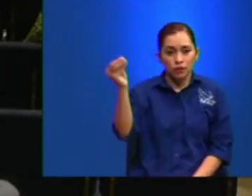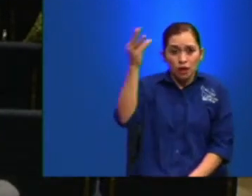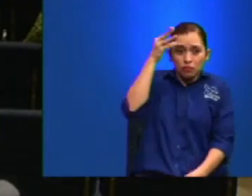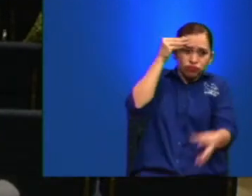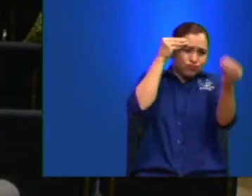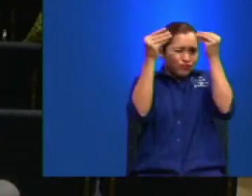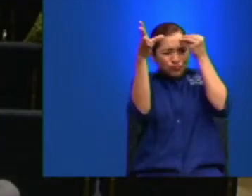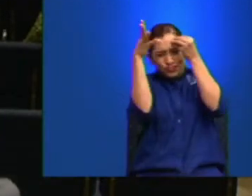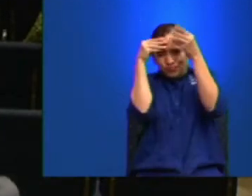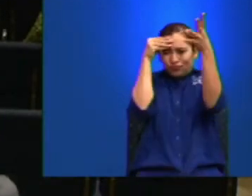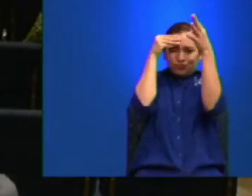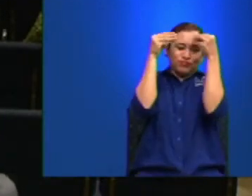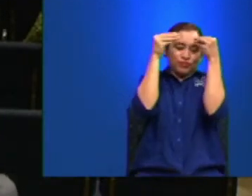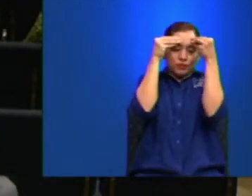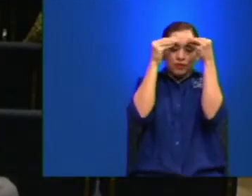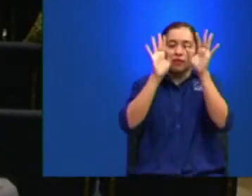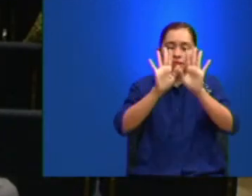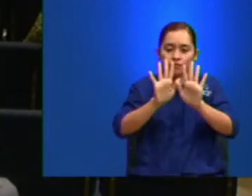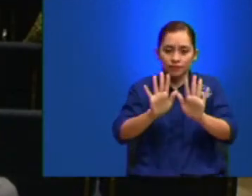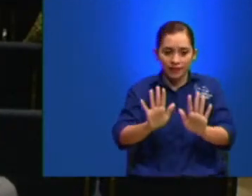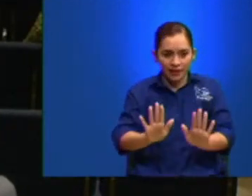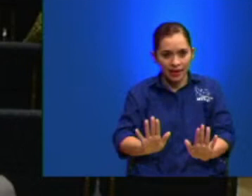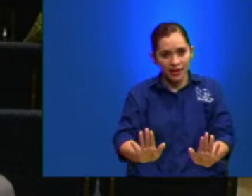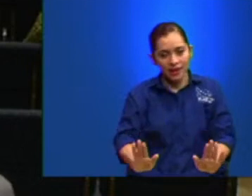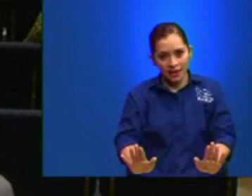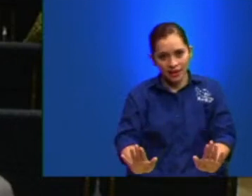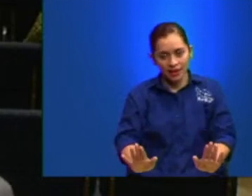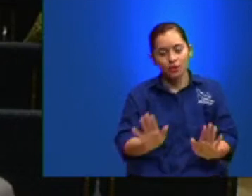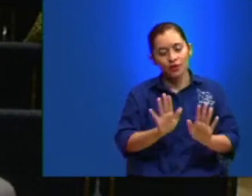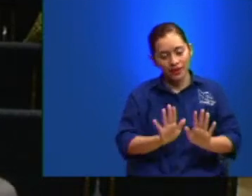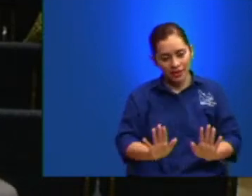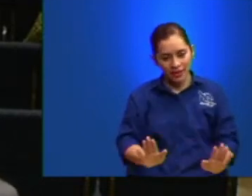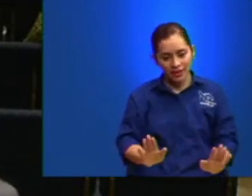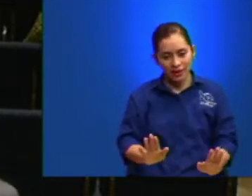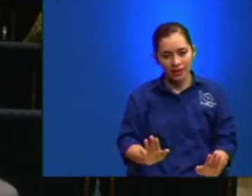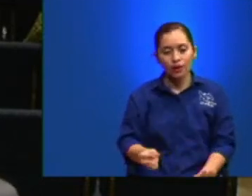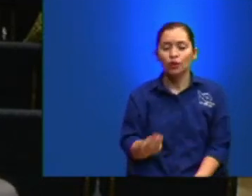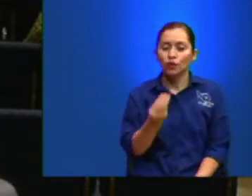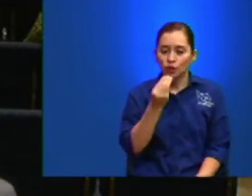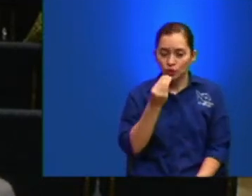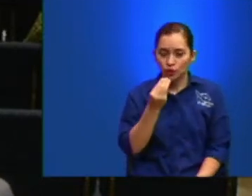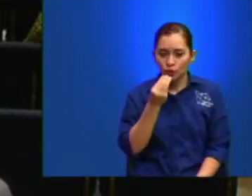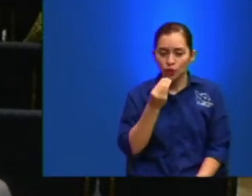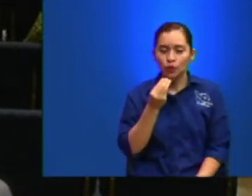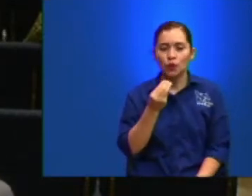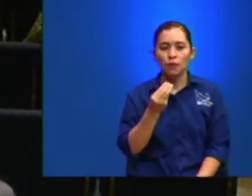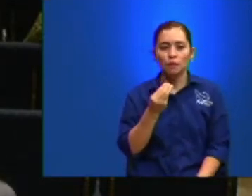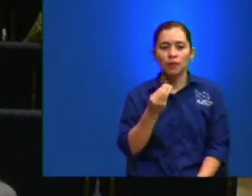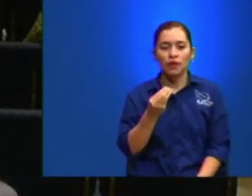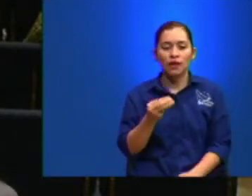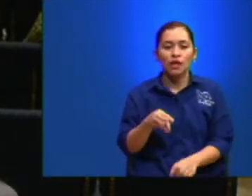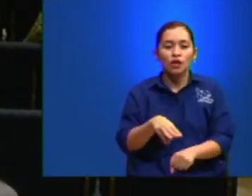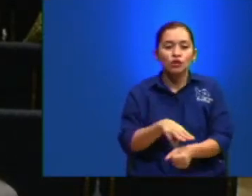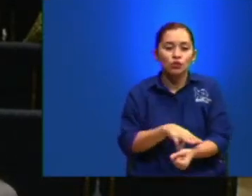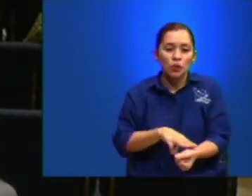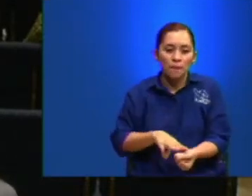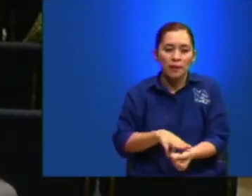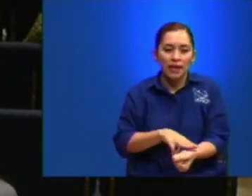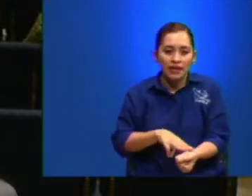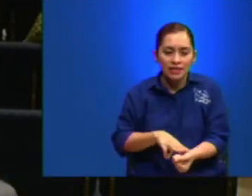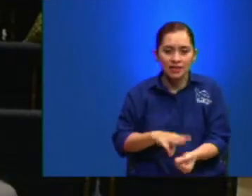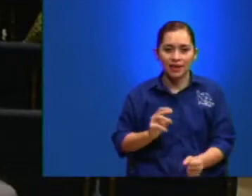le damos vitaminas vital para que no envejezca vitamina para que tenga buena visión y sea